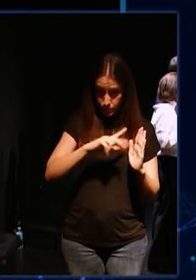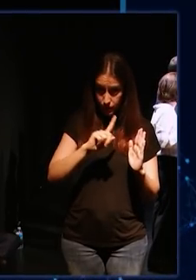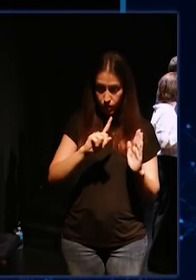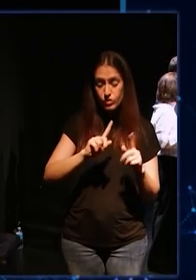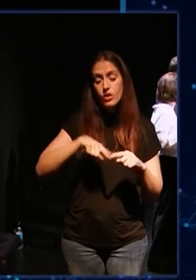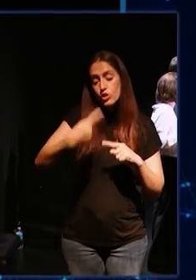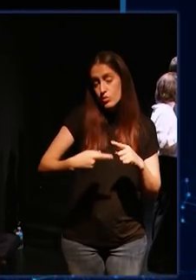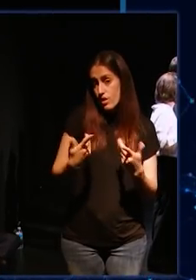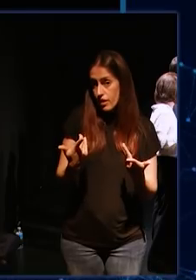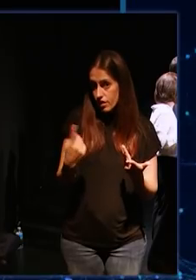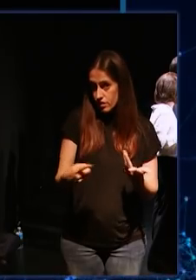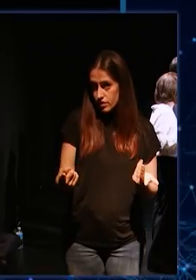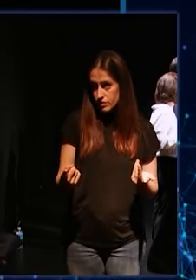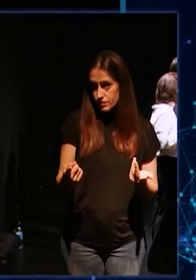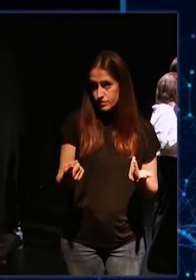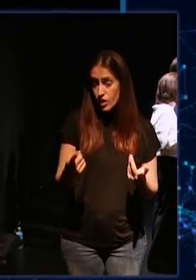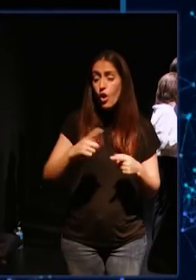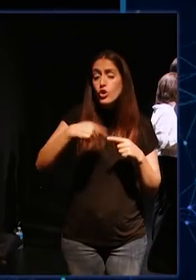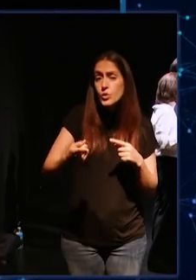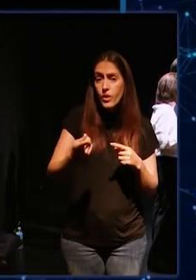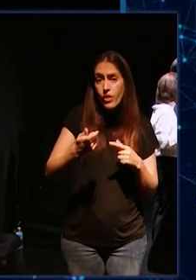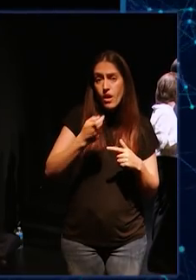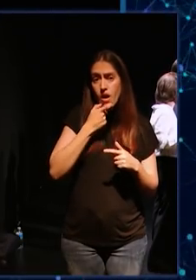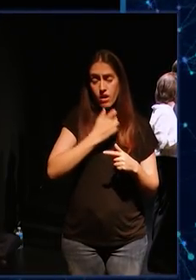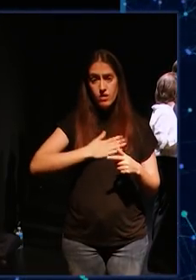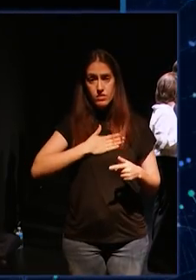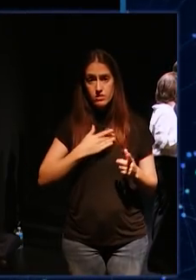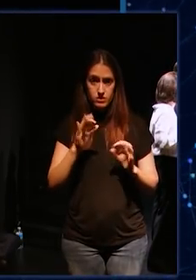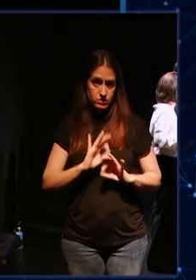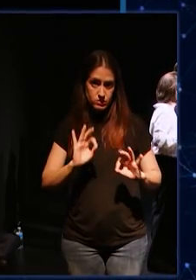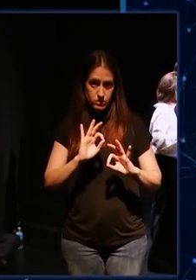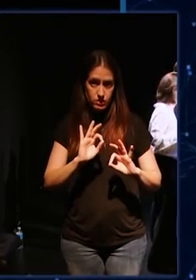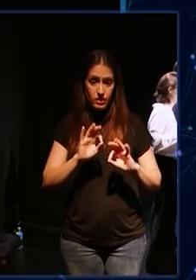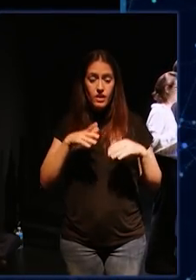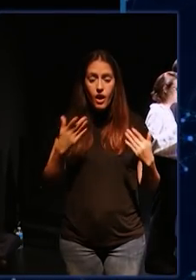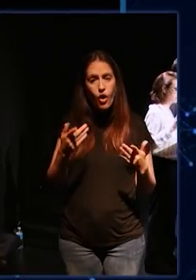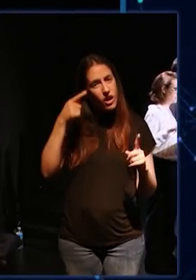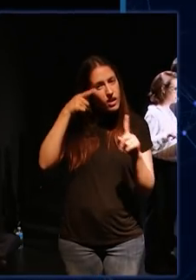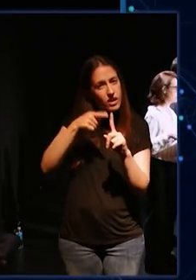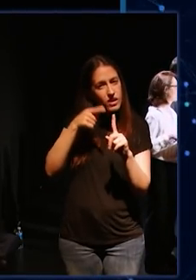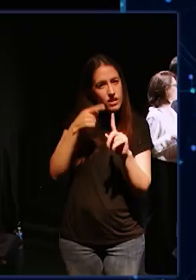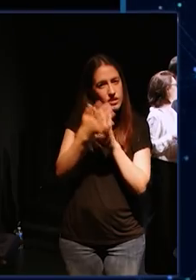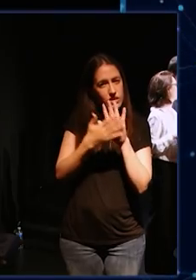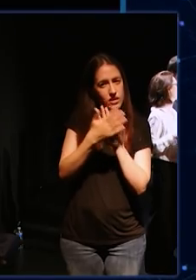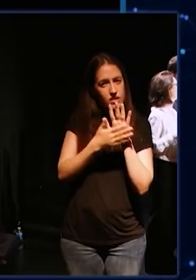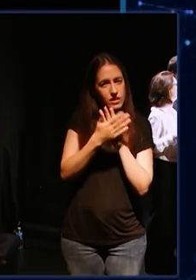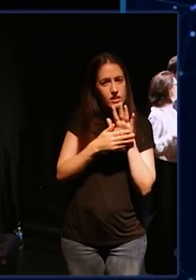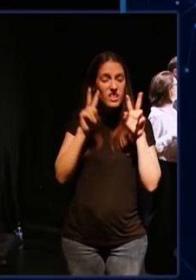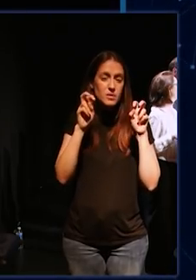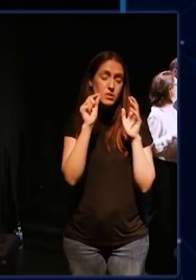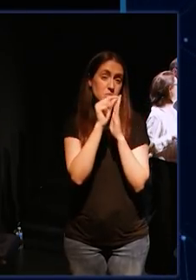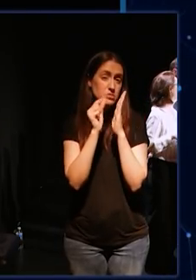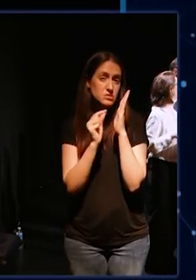consecuencias que son desagradables para todos, porque ahora estamos nosotros centrando mucho el debate en cuestiones muy